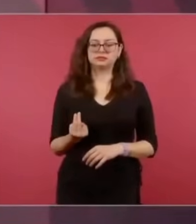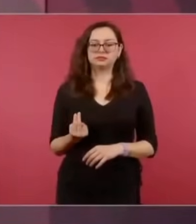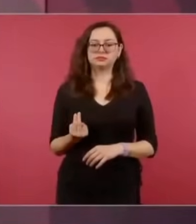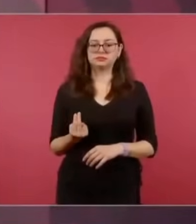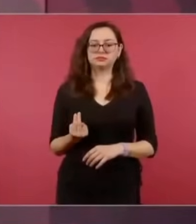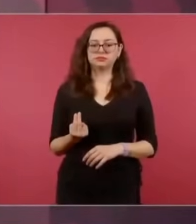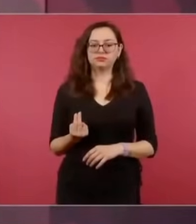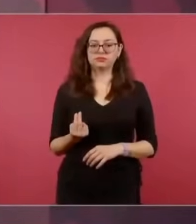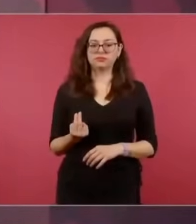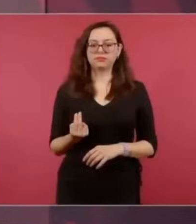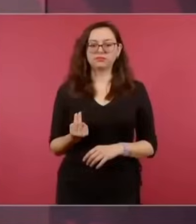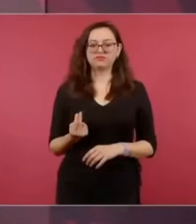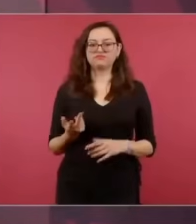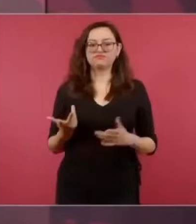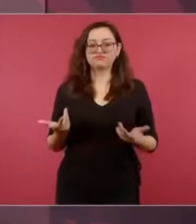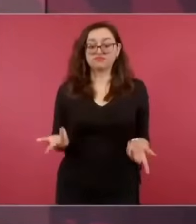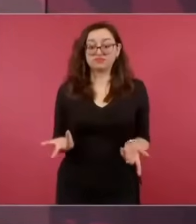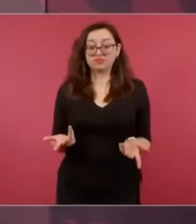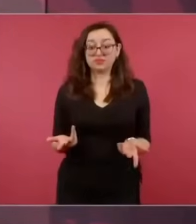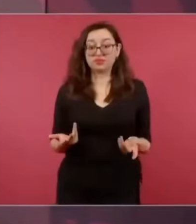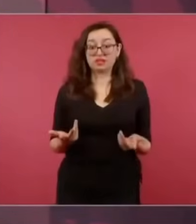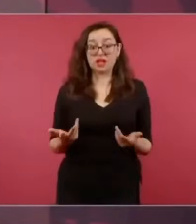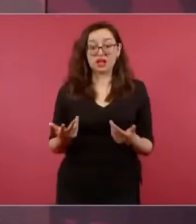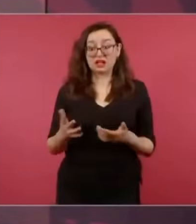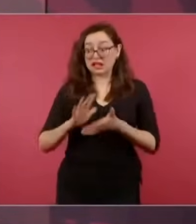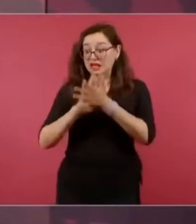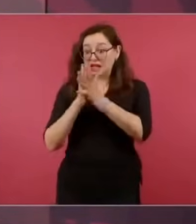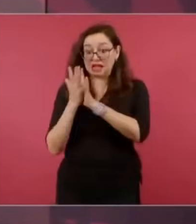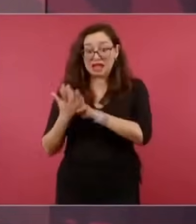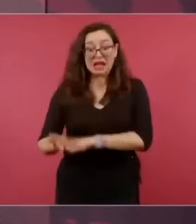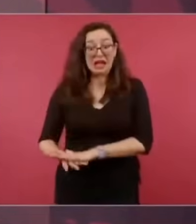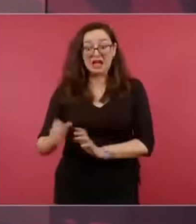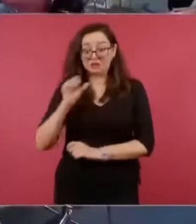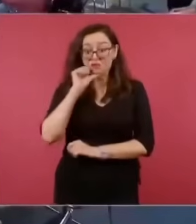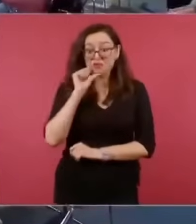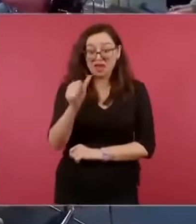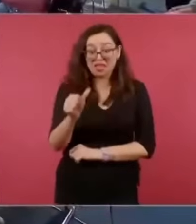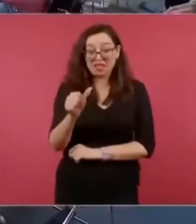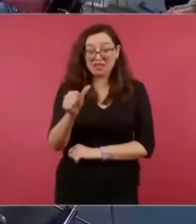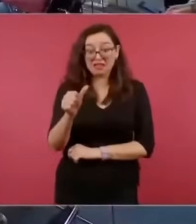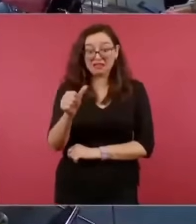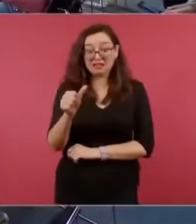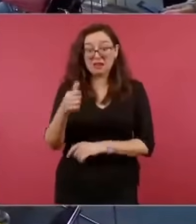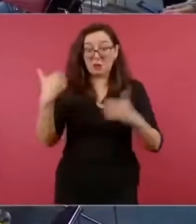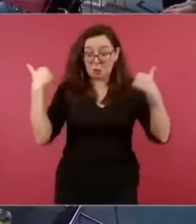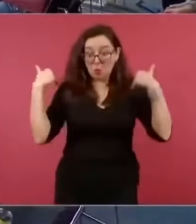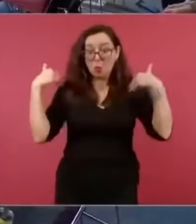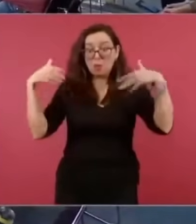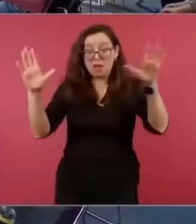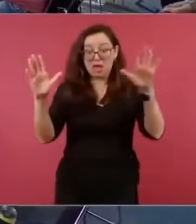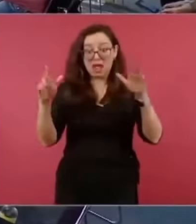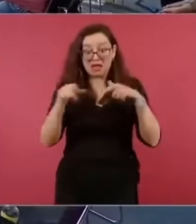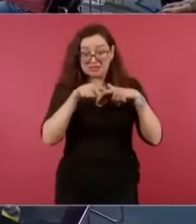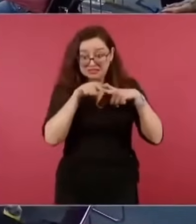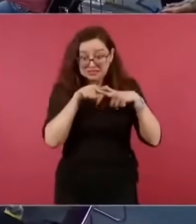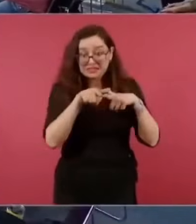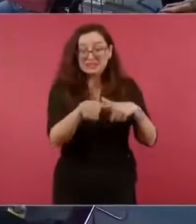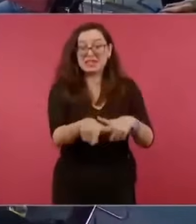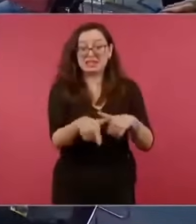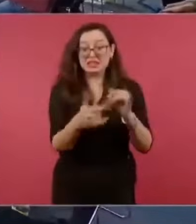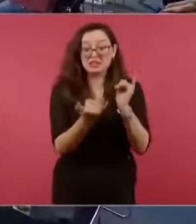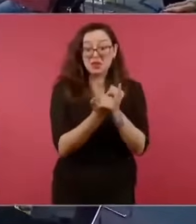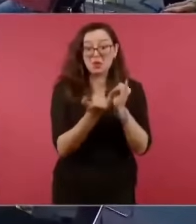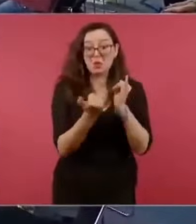Íbamos a terminar muy mal si no se hubiese dado este cambio. Hubiese sufrido